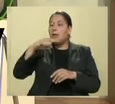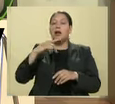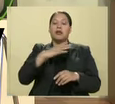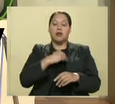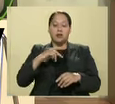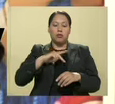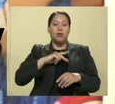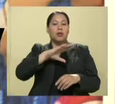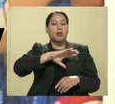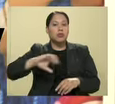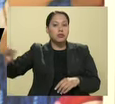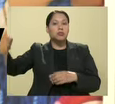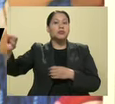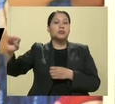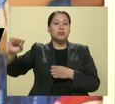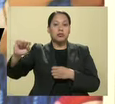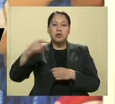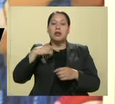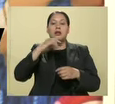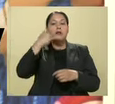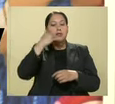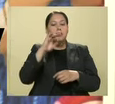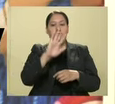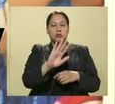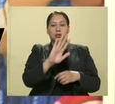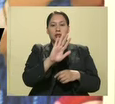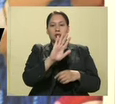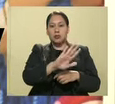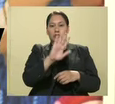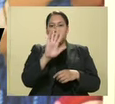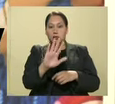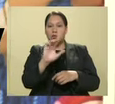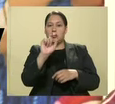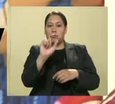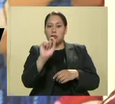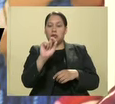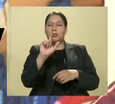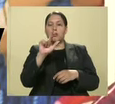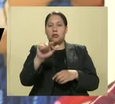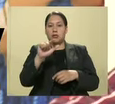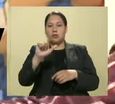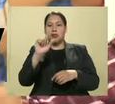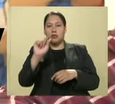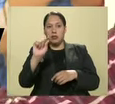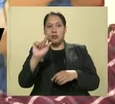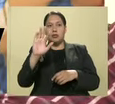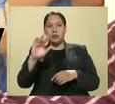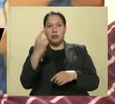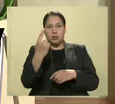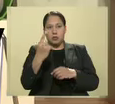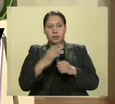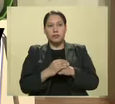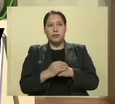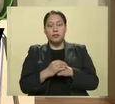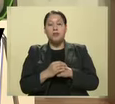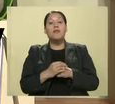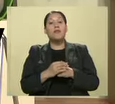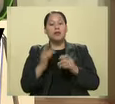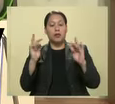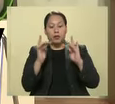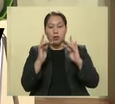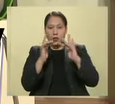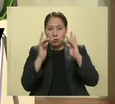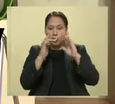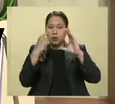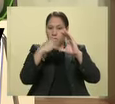una persona ajena, ¿teléfono? Que nos llamen 55, celular 5520 17 70 51, que nos tuiteen,